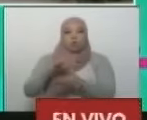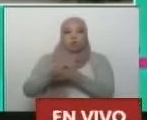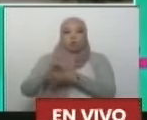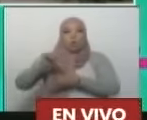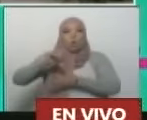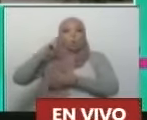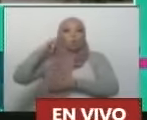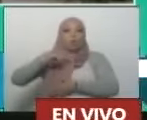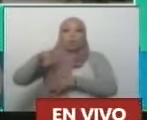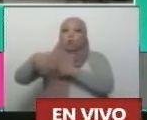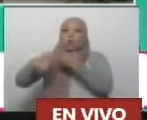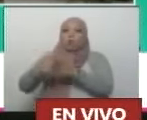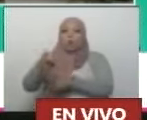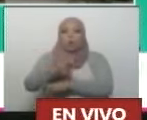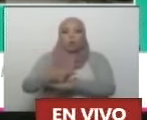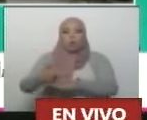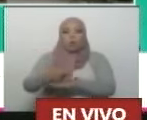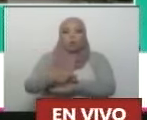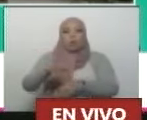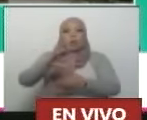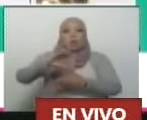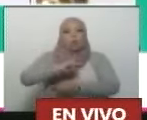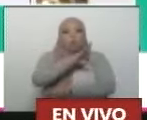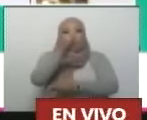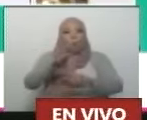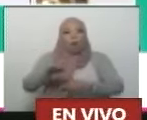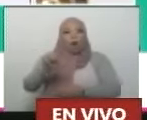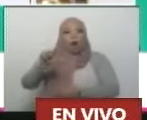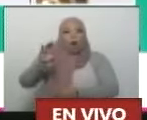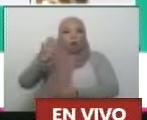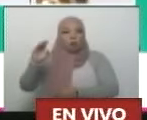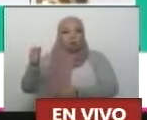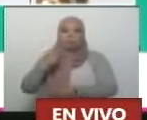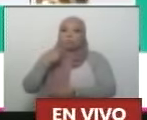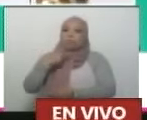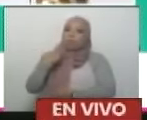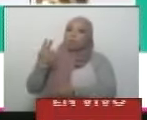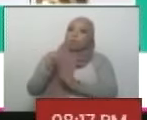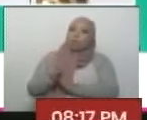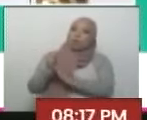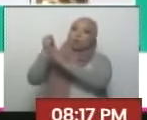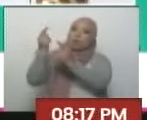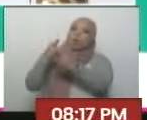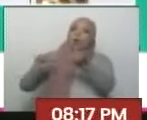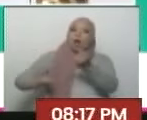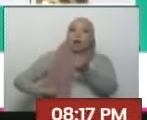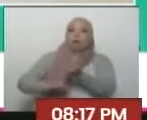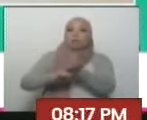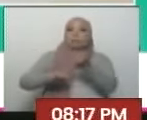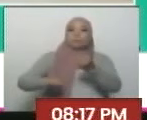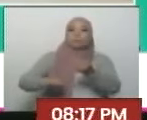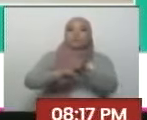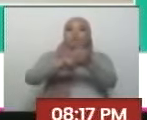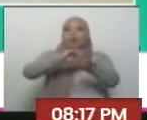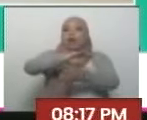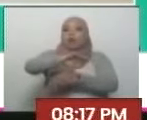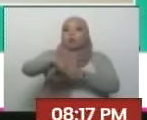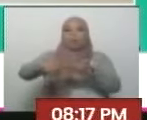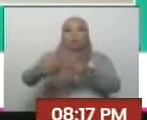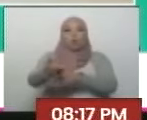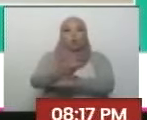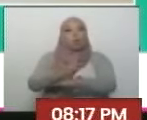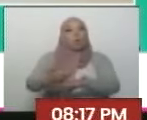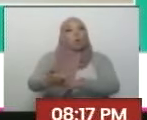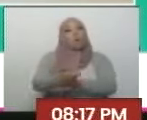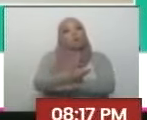América, todos los gobiernos y países del ALBA, hemos levantado nuestra voz para apoyar a todos los